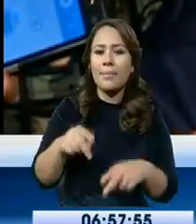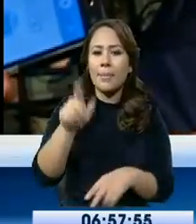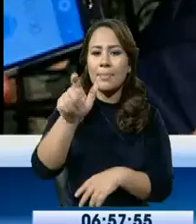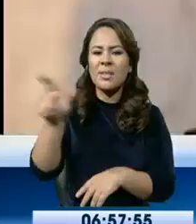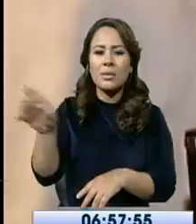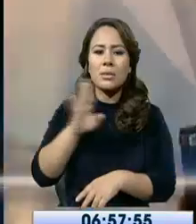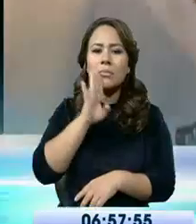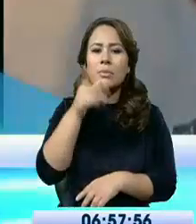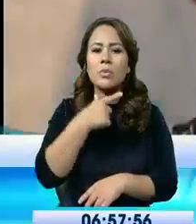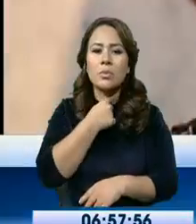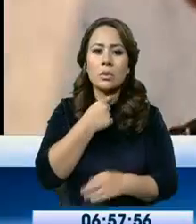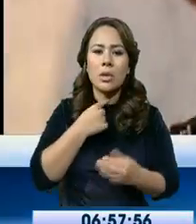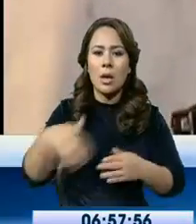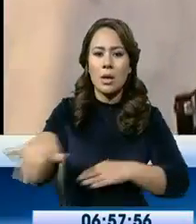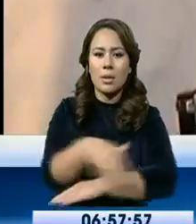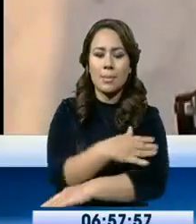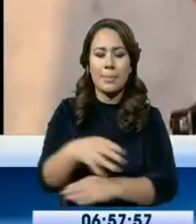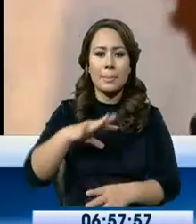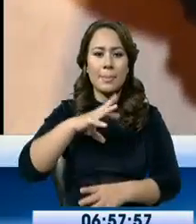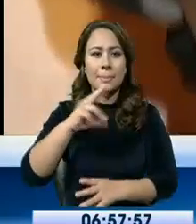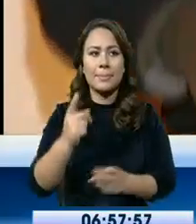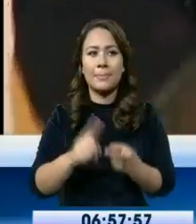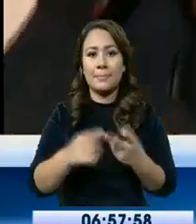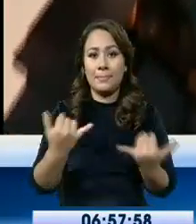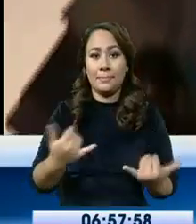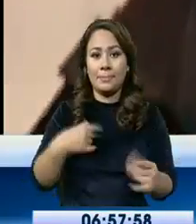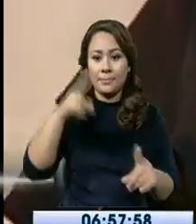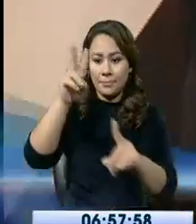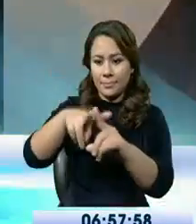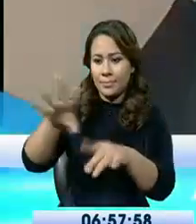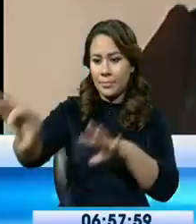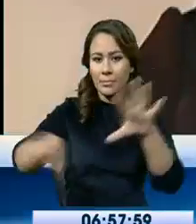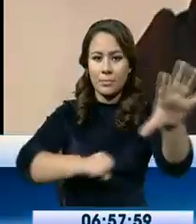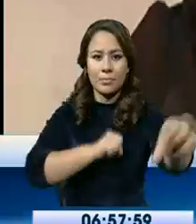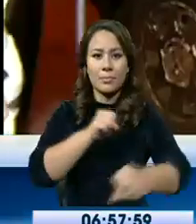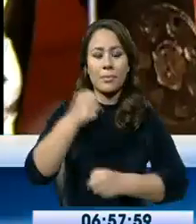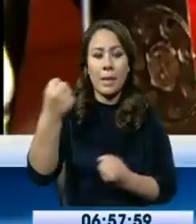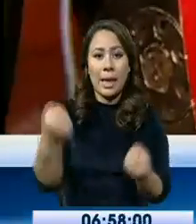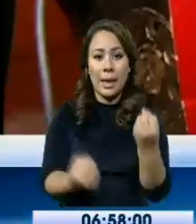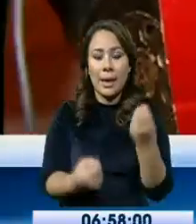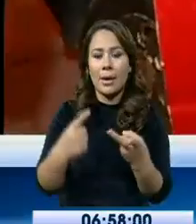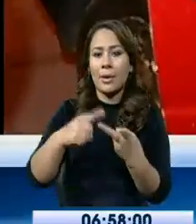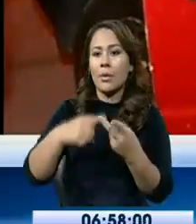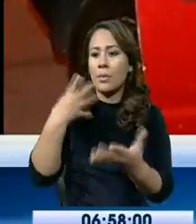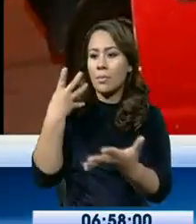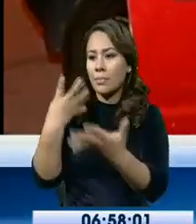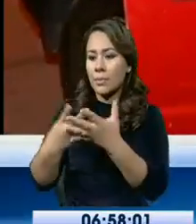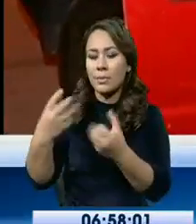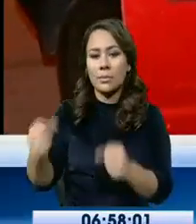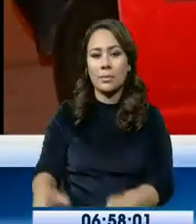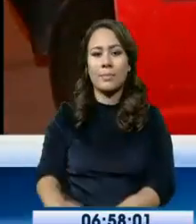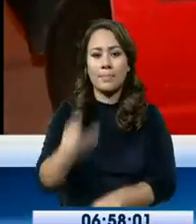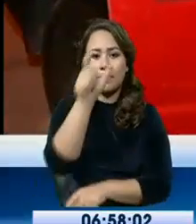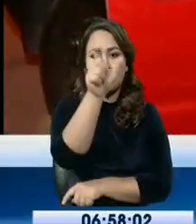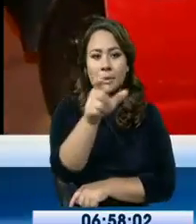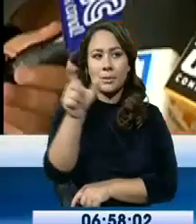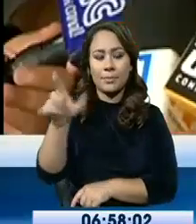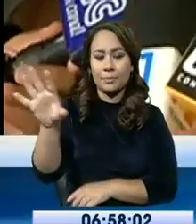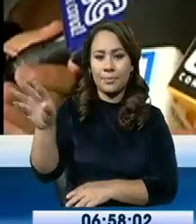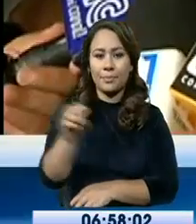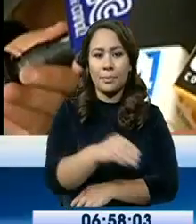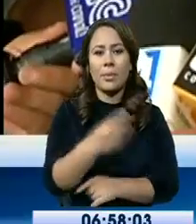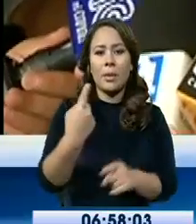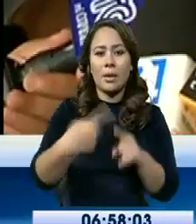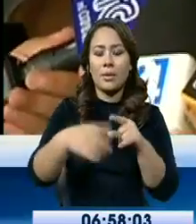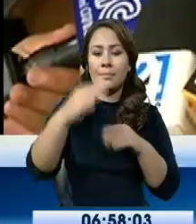realizar las incautaciones de los vehículos que se requirieron, la detención de las personas de las boletas de detención que se giraron. Que se han realizado varios